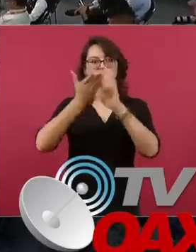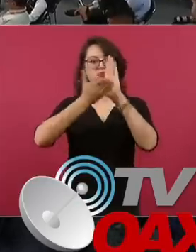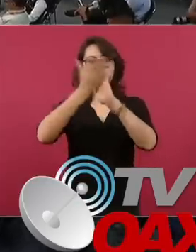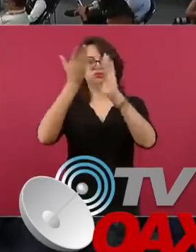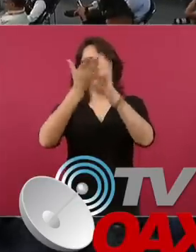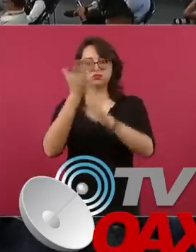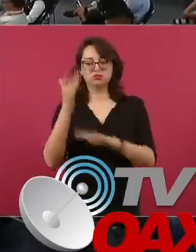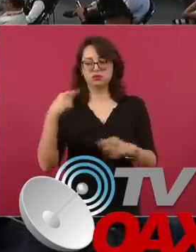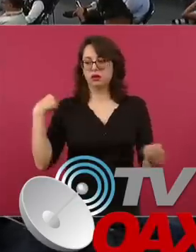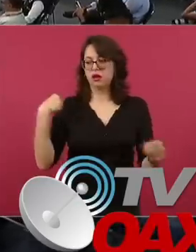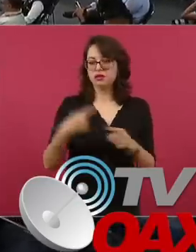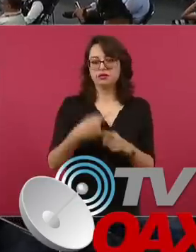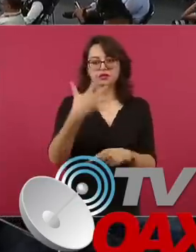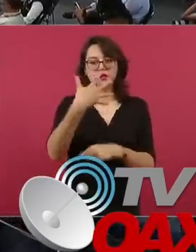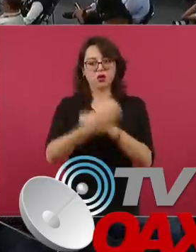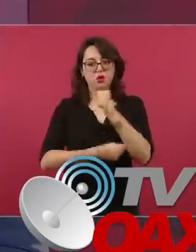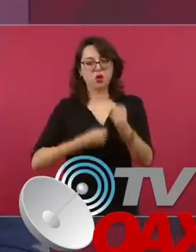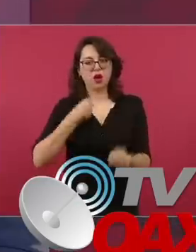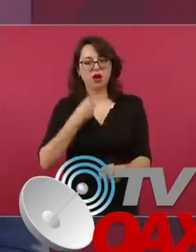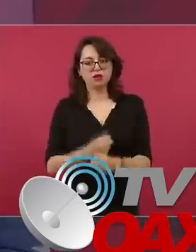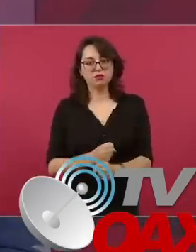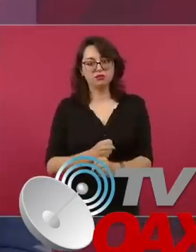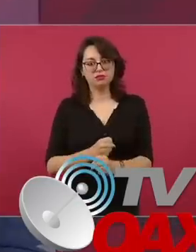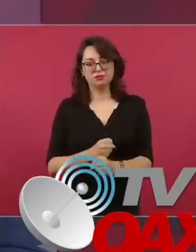en 5 años,